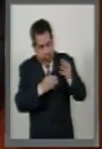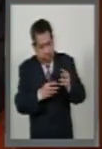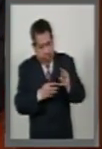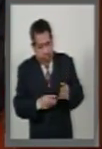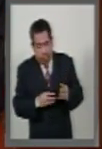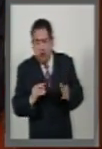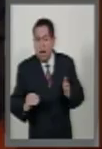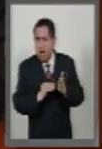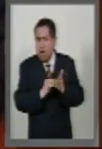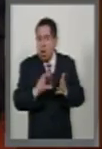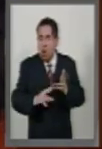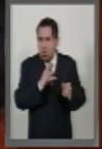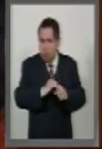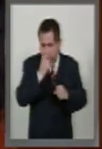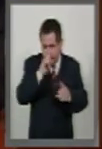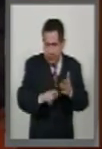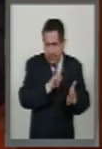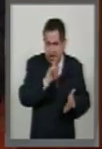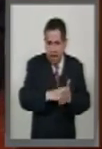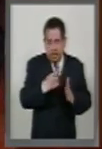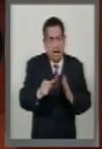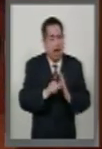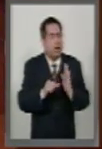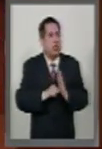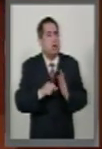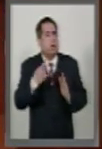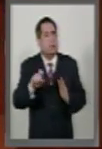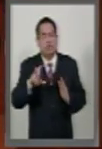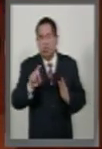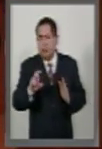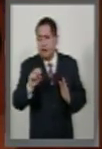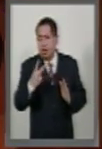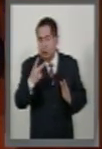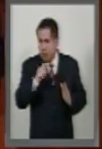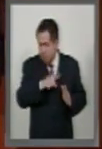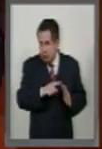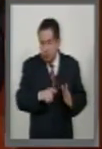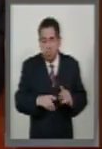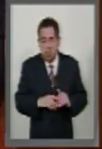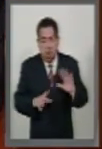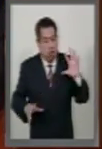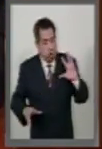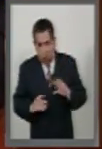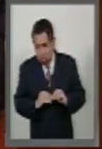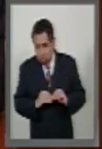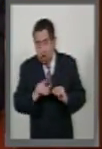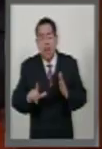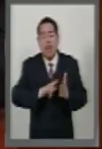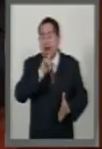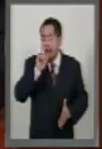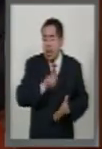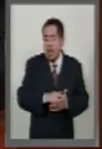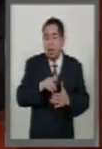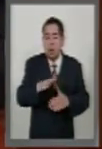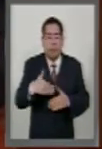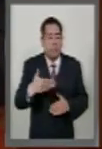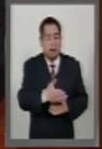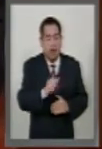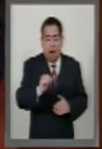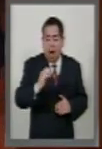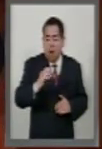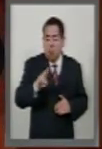las subsecuentes en su orden del artículo 132, todos de la Ley General de Pesca y